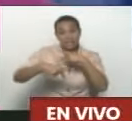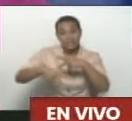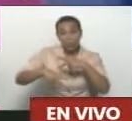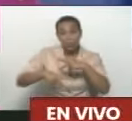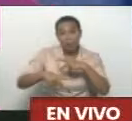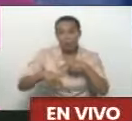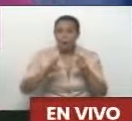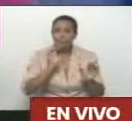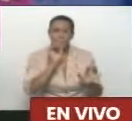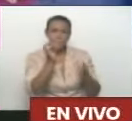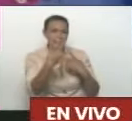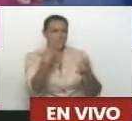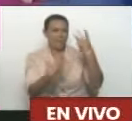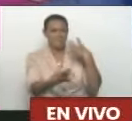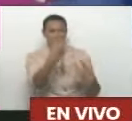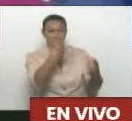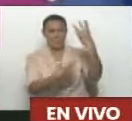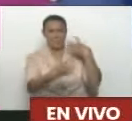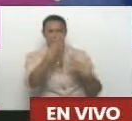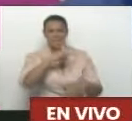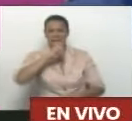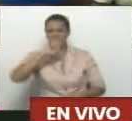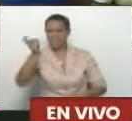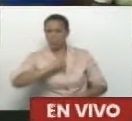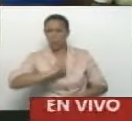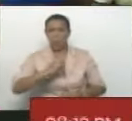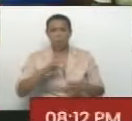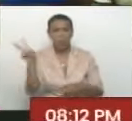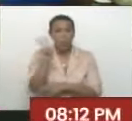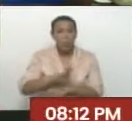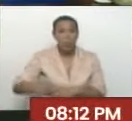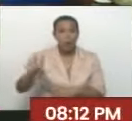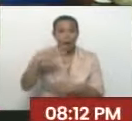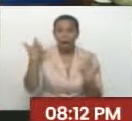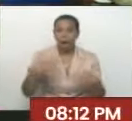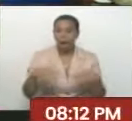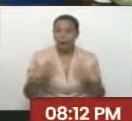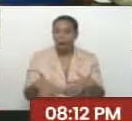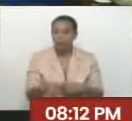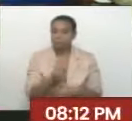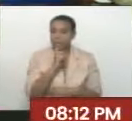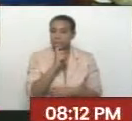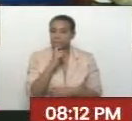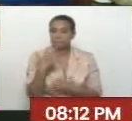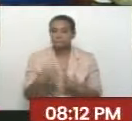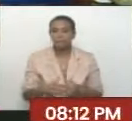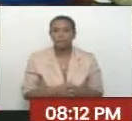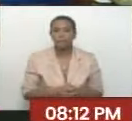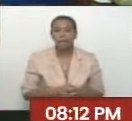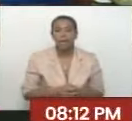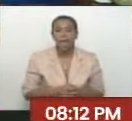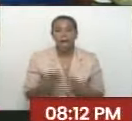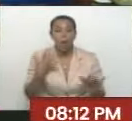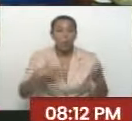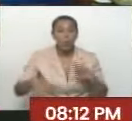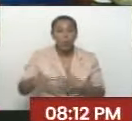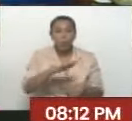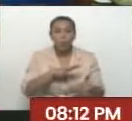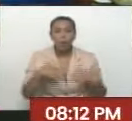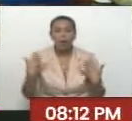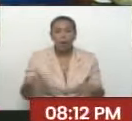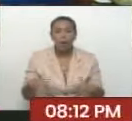para lanzarnos odio, para lanzarle odio a Venezuela, para lanzar desesperanza. Y bueno, hay un trend